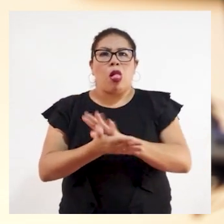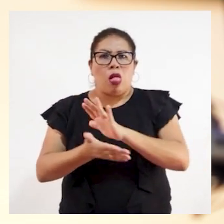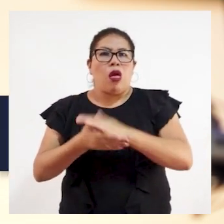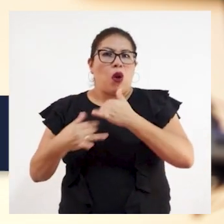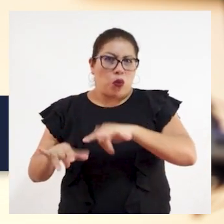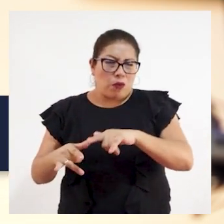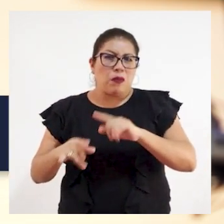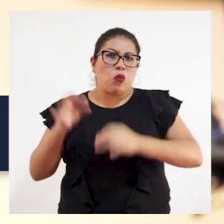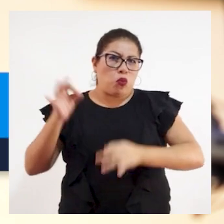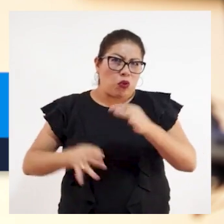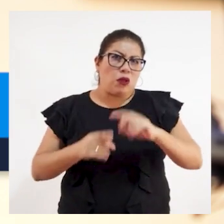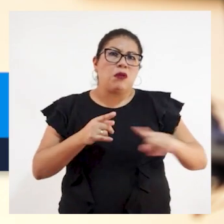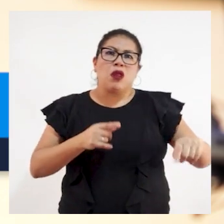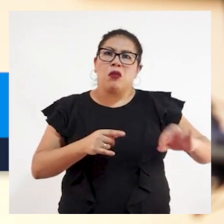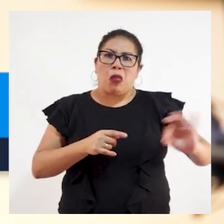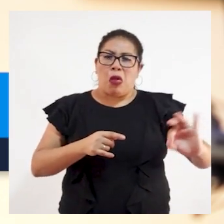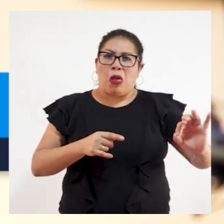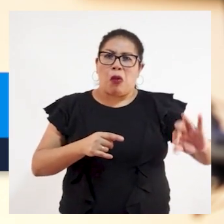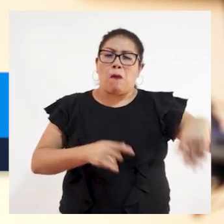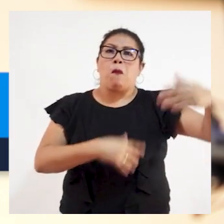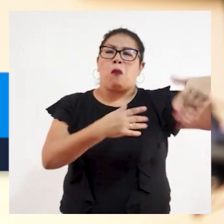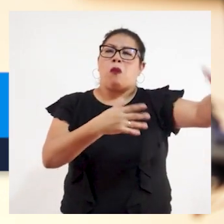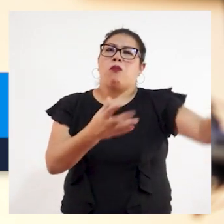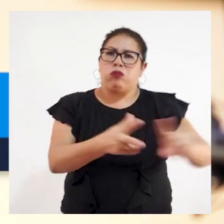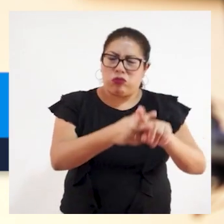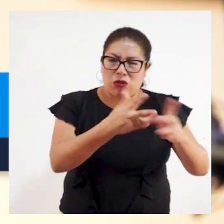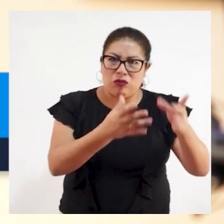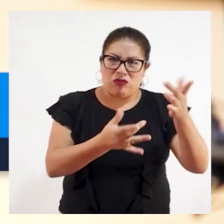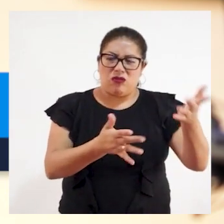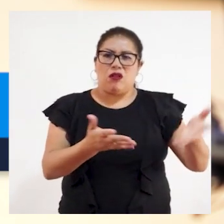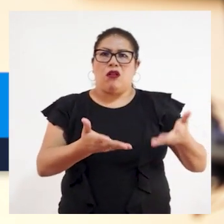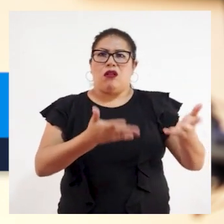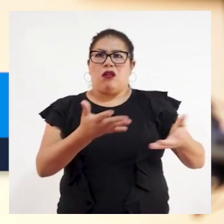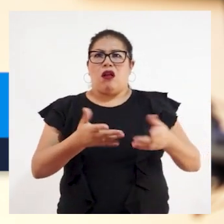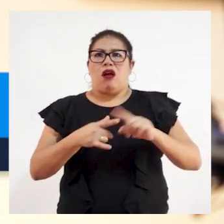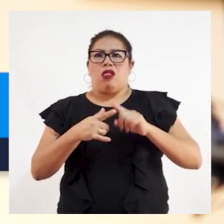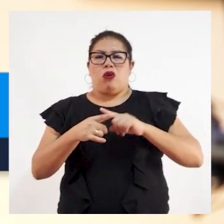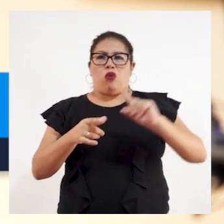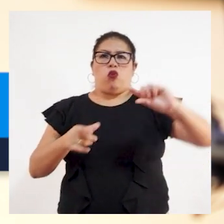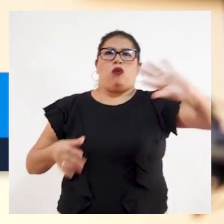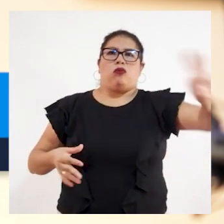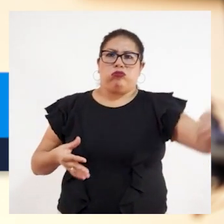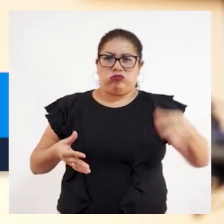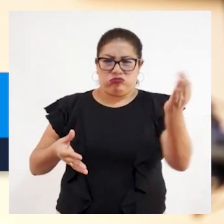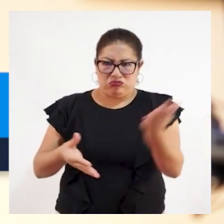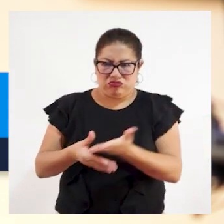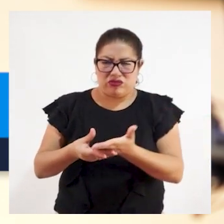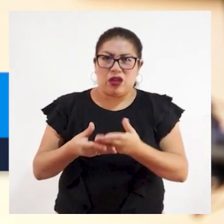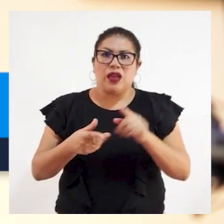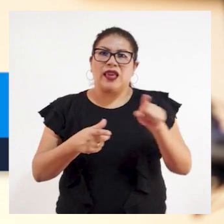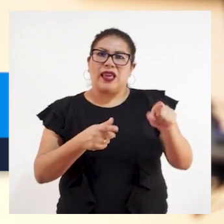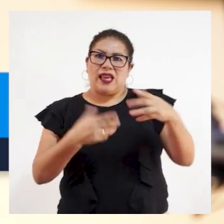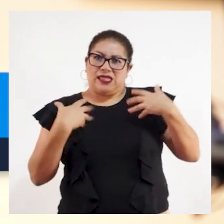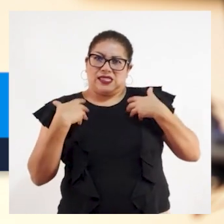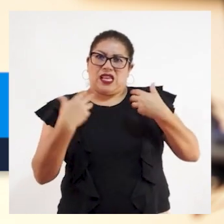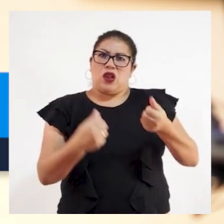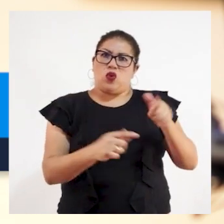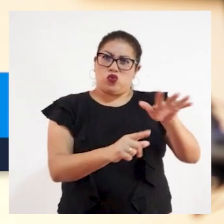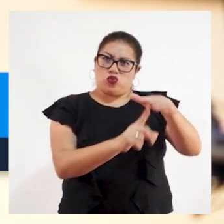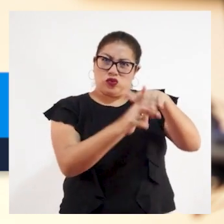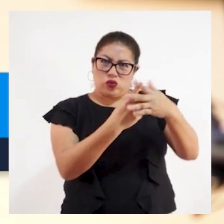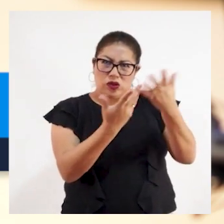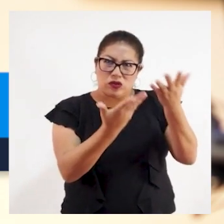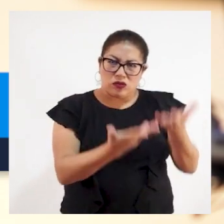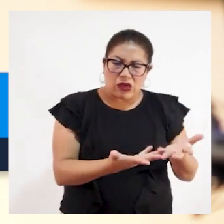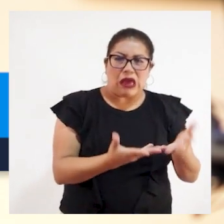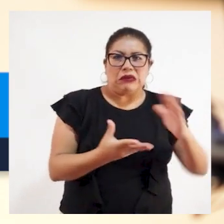es antes de que el juez sentencie, es importante acreditar al magistrado esta situación de salud para que se